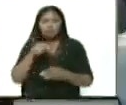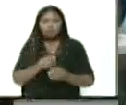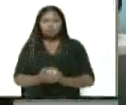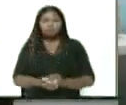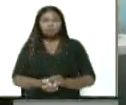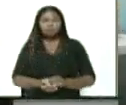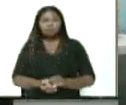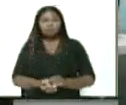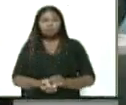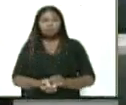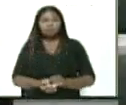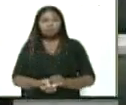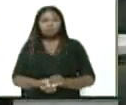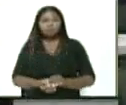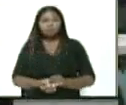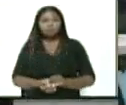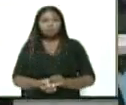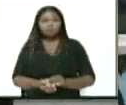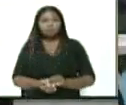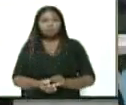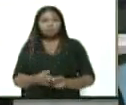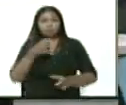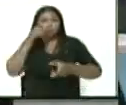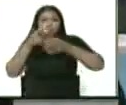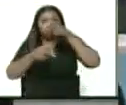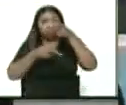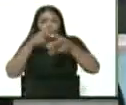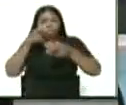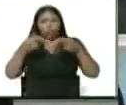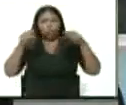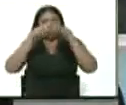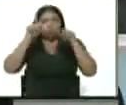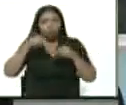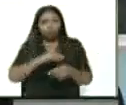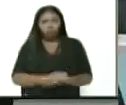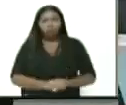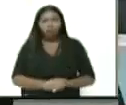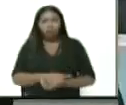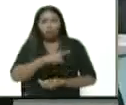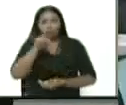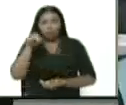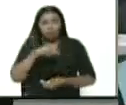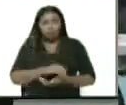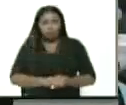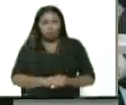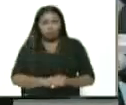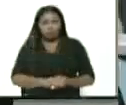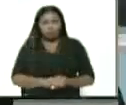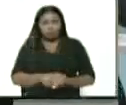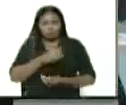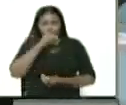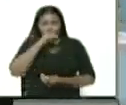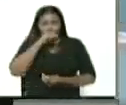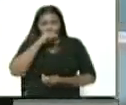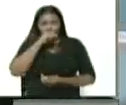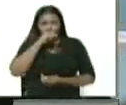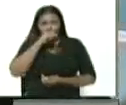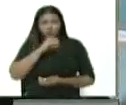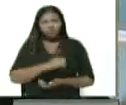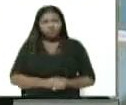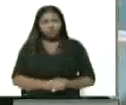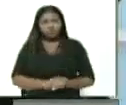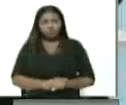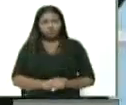del domingo viéndolo allí y haciéndose recorrido por todas por todas las mesas usted y el resto de los integrantes que forman